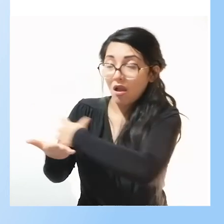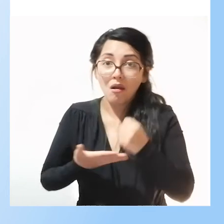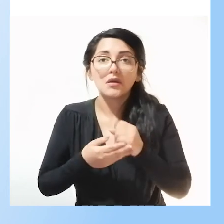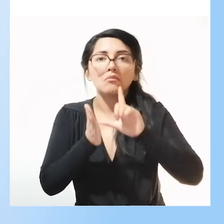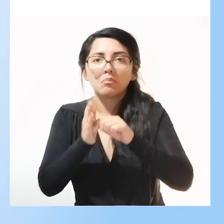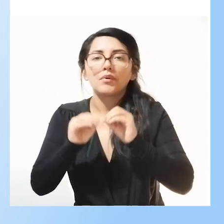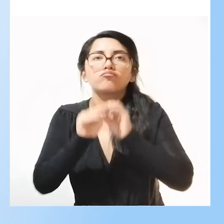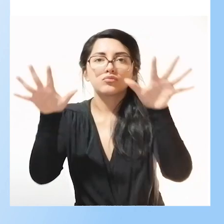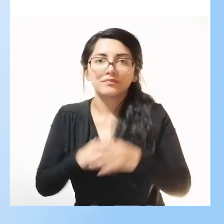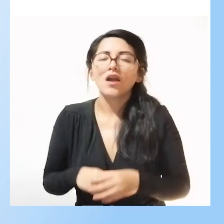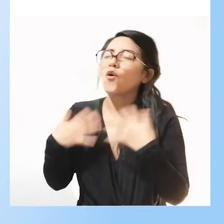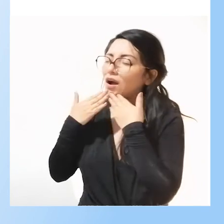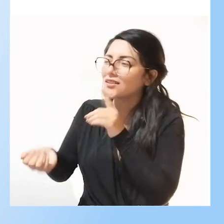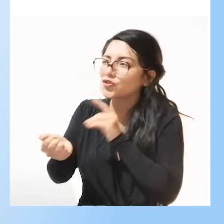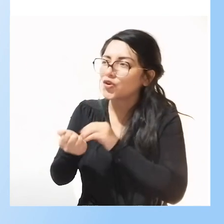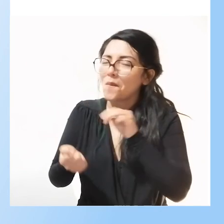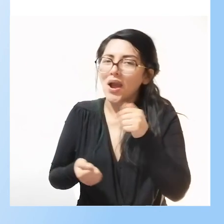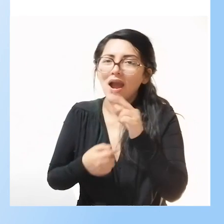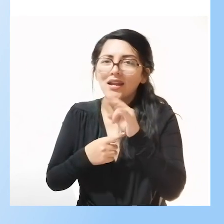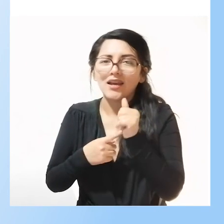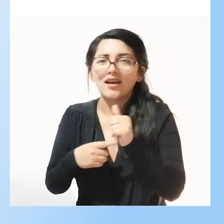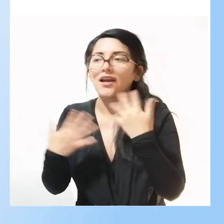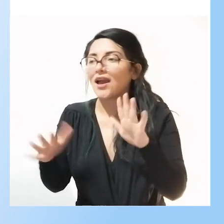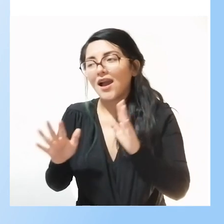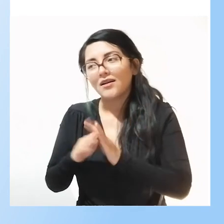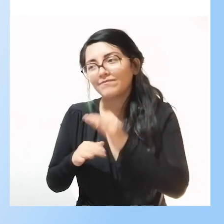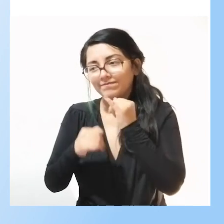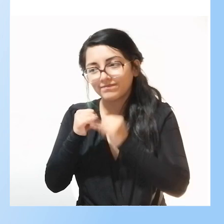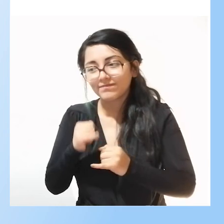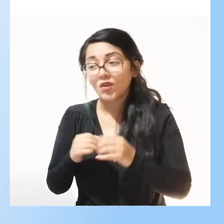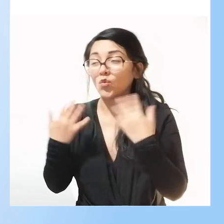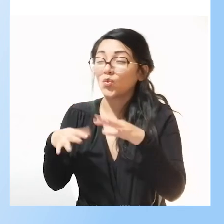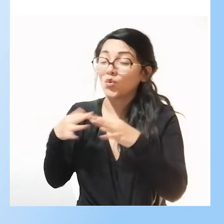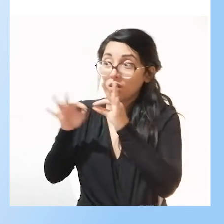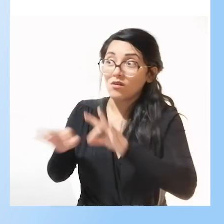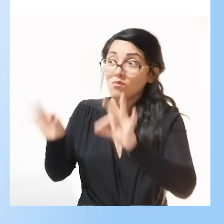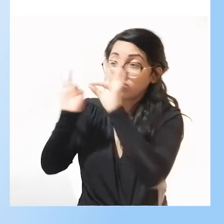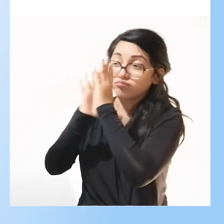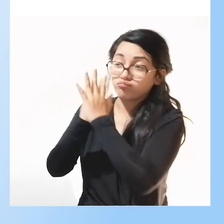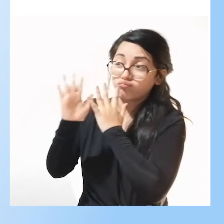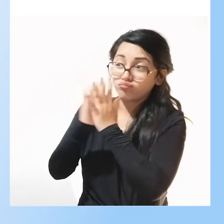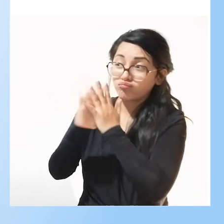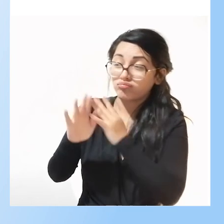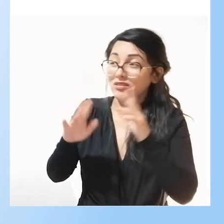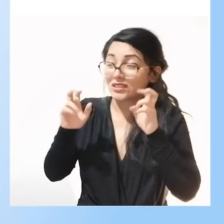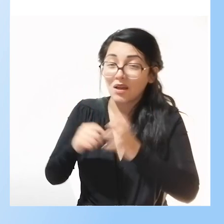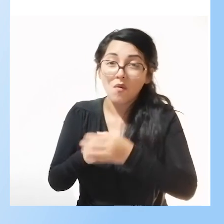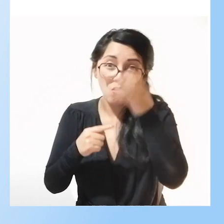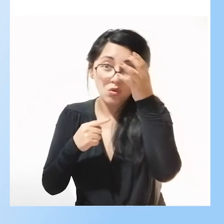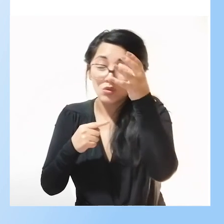Doctora María Cruz, ya ha llegado el momento del cierre. Muy importante todo lo que nos señala sobre la mirada y el desarrollo conceptual de la